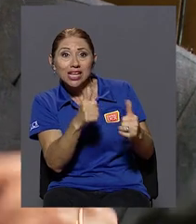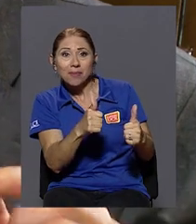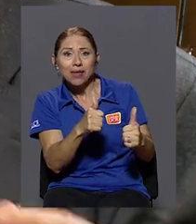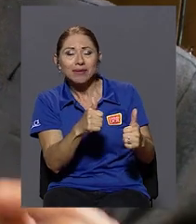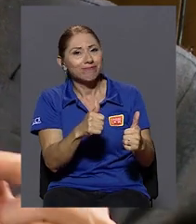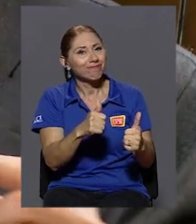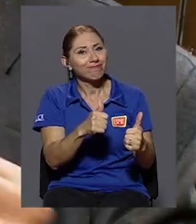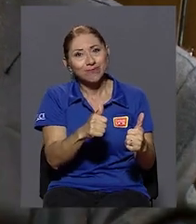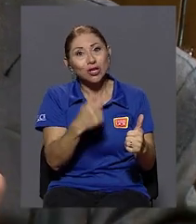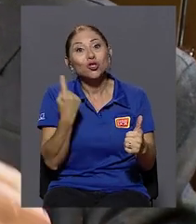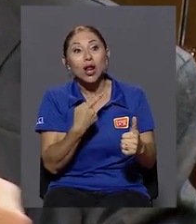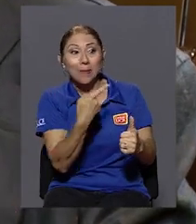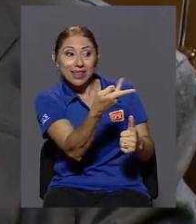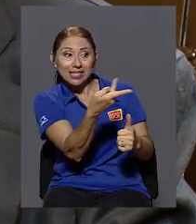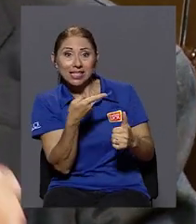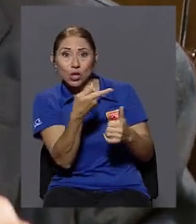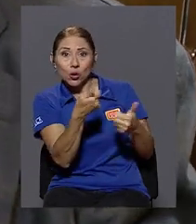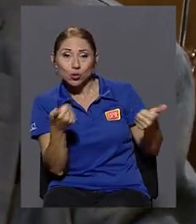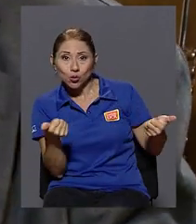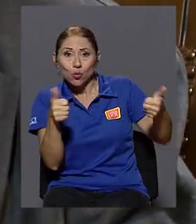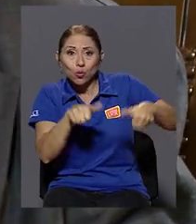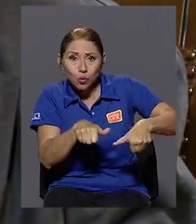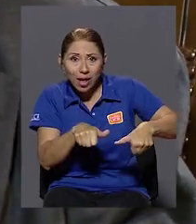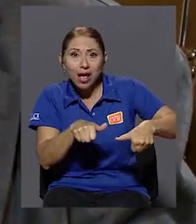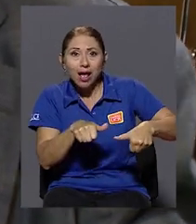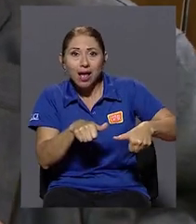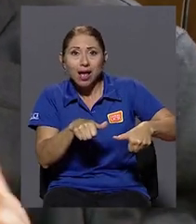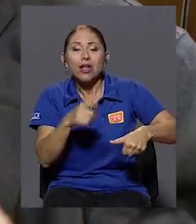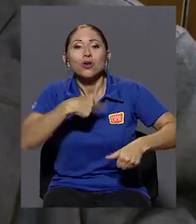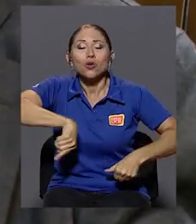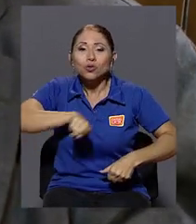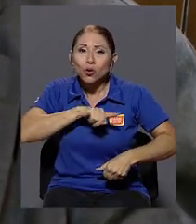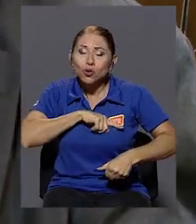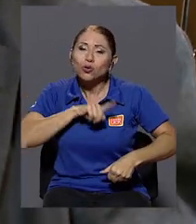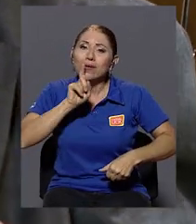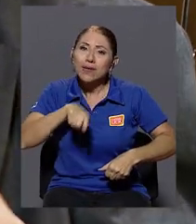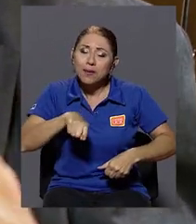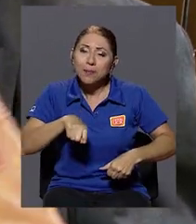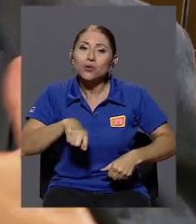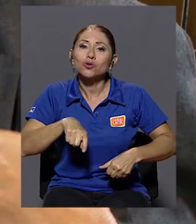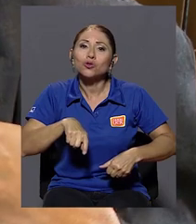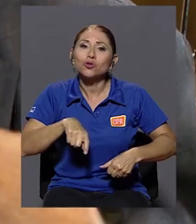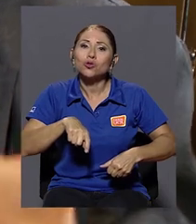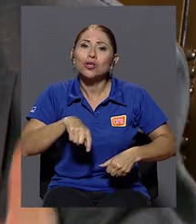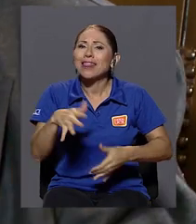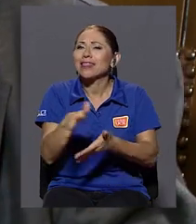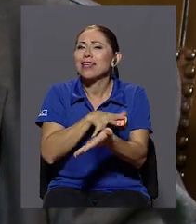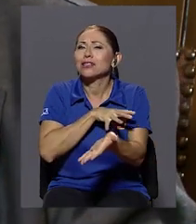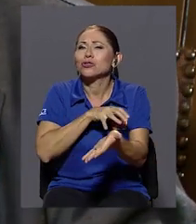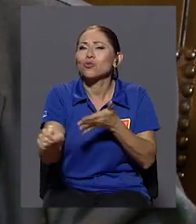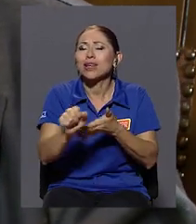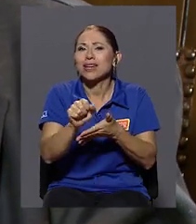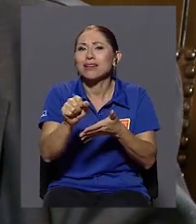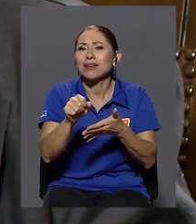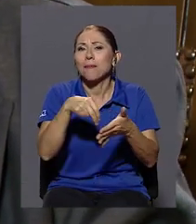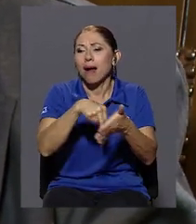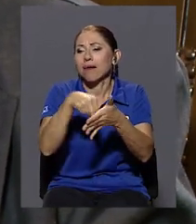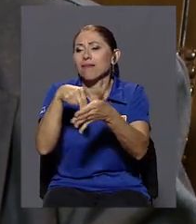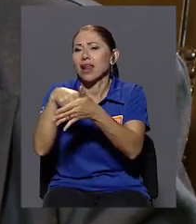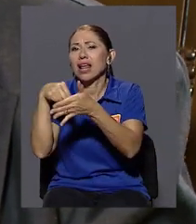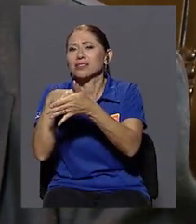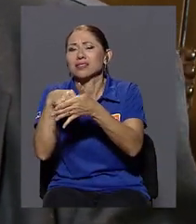sirve, a menos que haya un acuerdo bilateral universidad a universidad. Nosotros tenemos que destruir todas esas